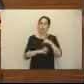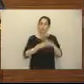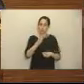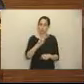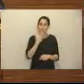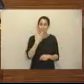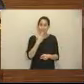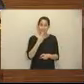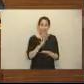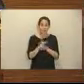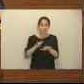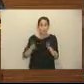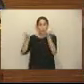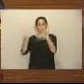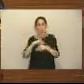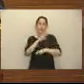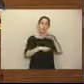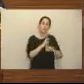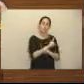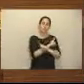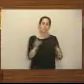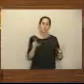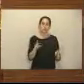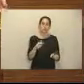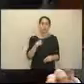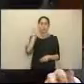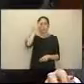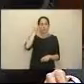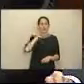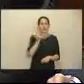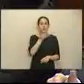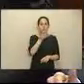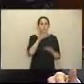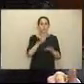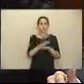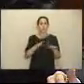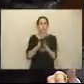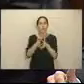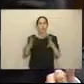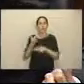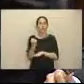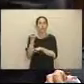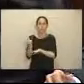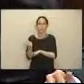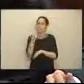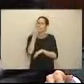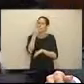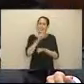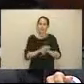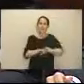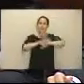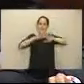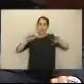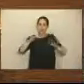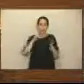da, no se acometerán esas reformas. Yo creo que es un error, pero esa es su mayoría amplia y reforzada. Y dígalo claramente. Cada vez que ustedes propongan,